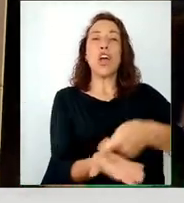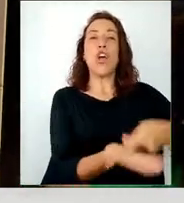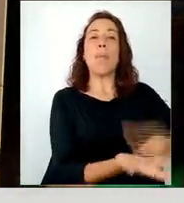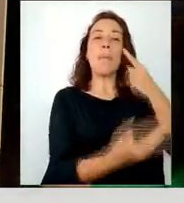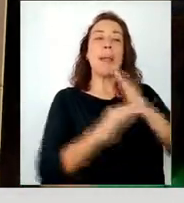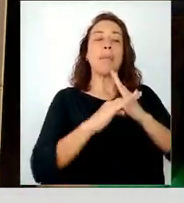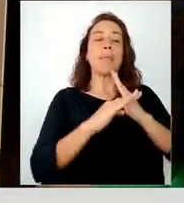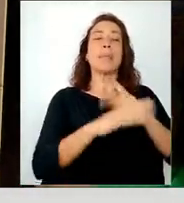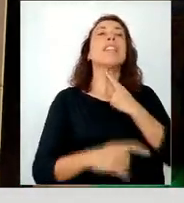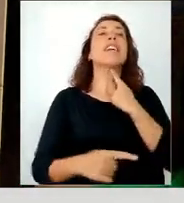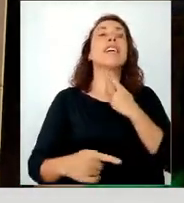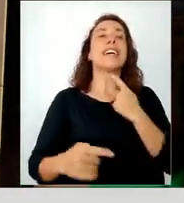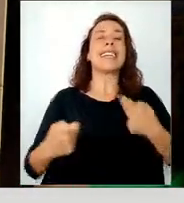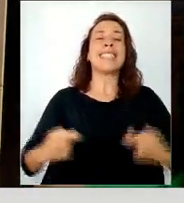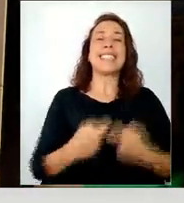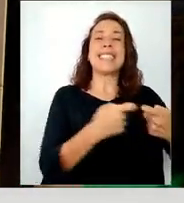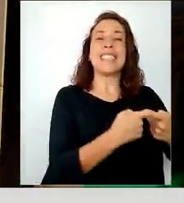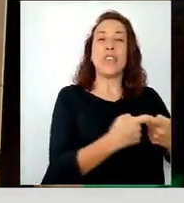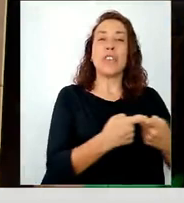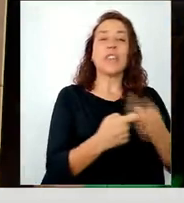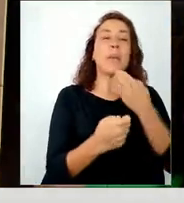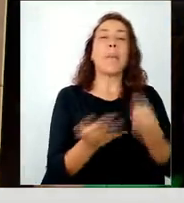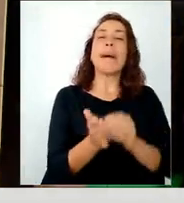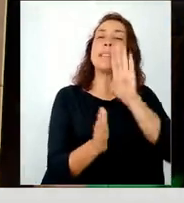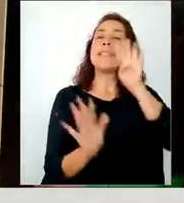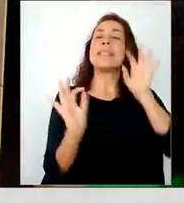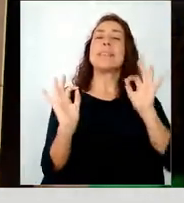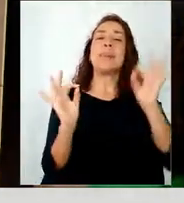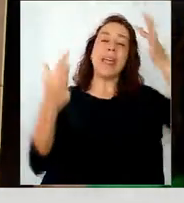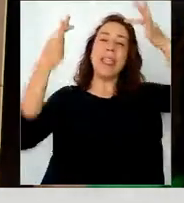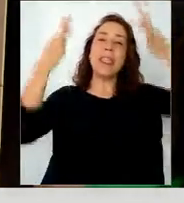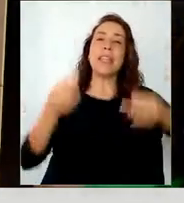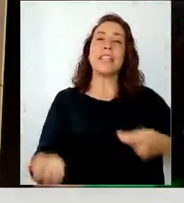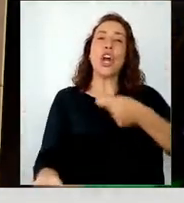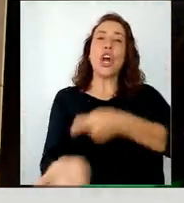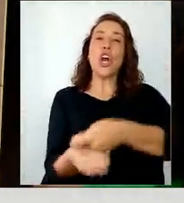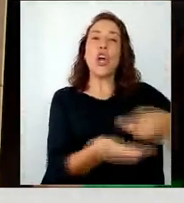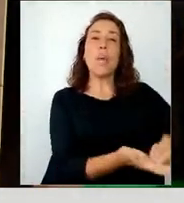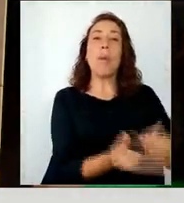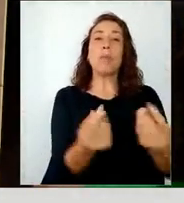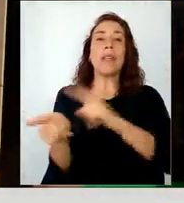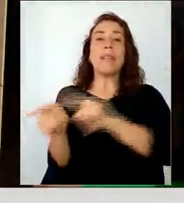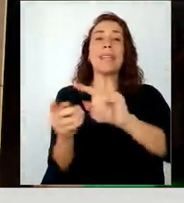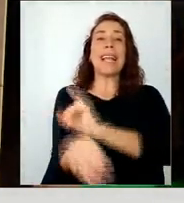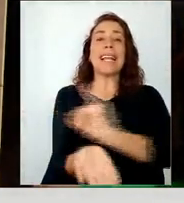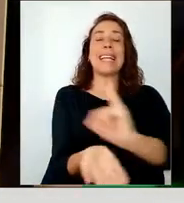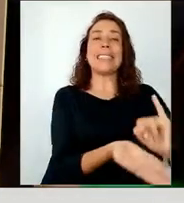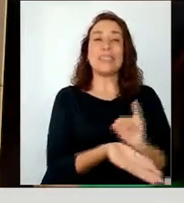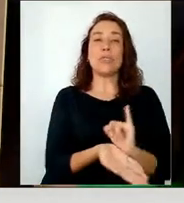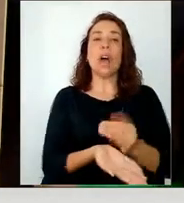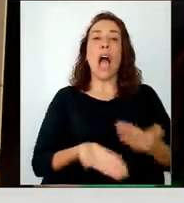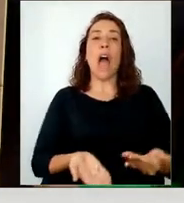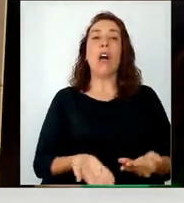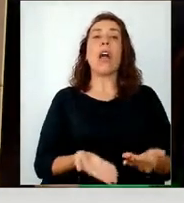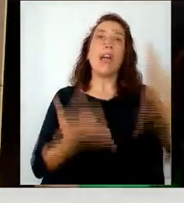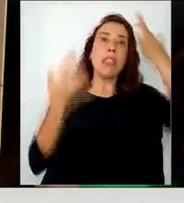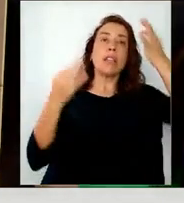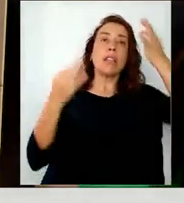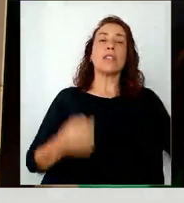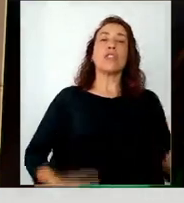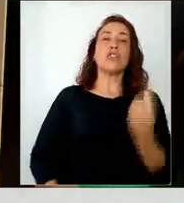y aumentar la transparencia en las decisiones de compra de muchos órganos que actualmente son más discrecionales a la hora de